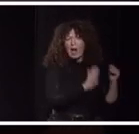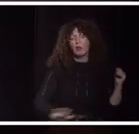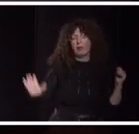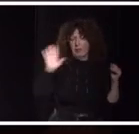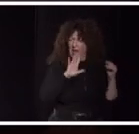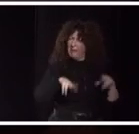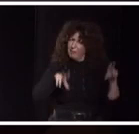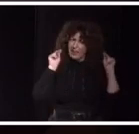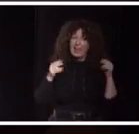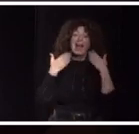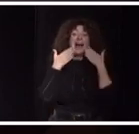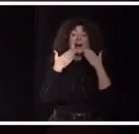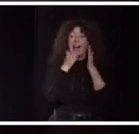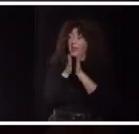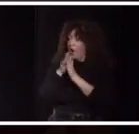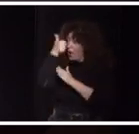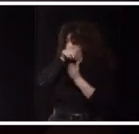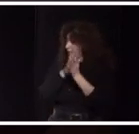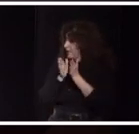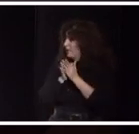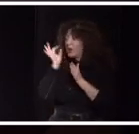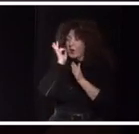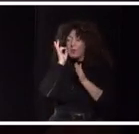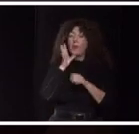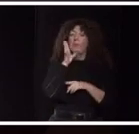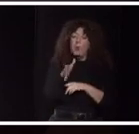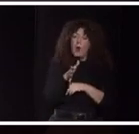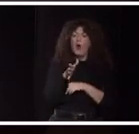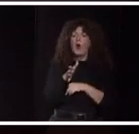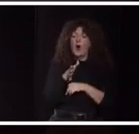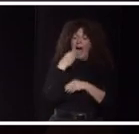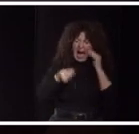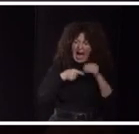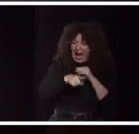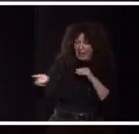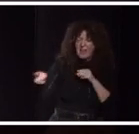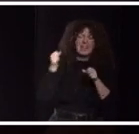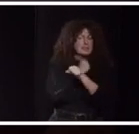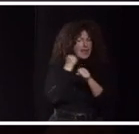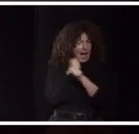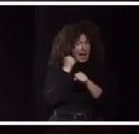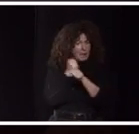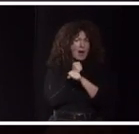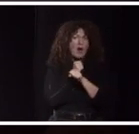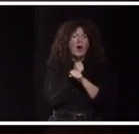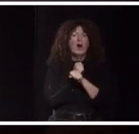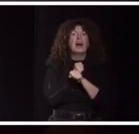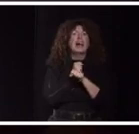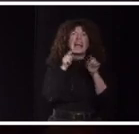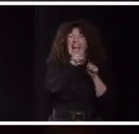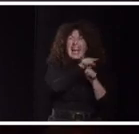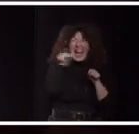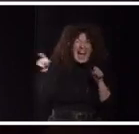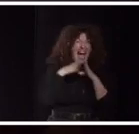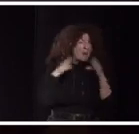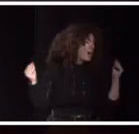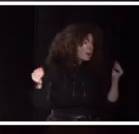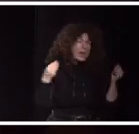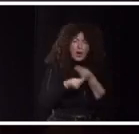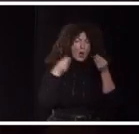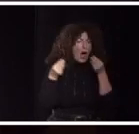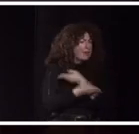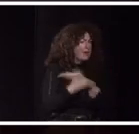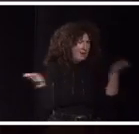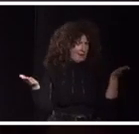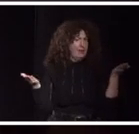Andalucía. Muchas gracias, compañeros y compañeras, por estar haciendo el trabajo que no está haciendo ahora mismo nadie en Andalucía, y así